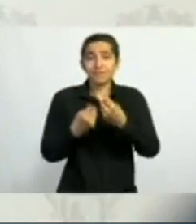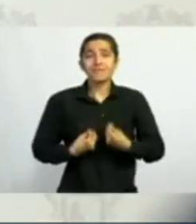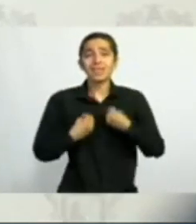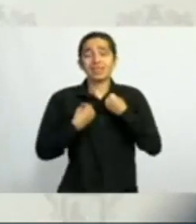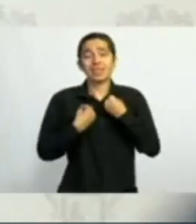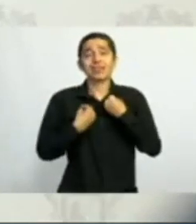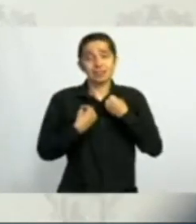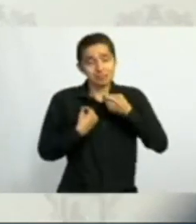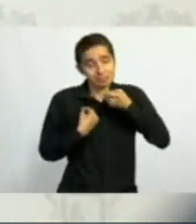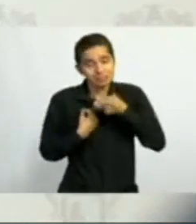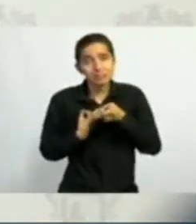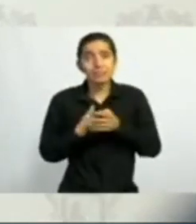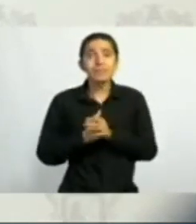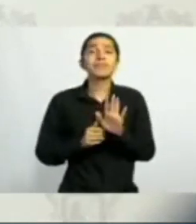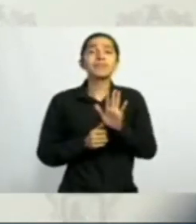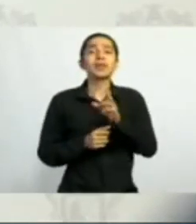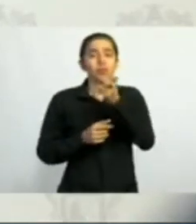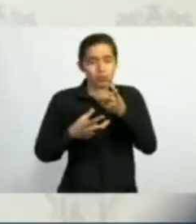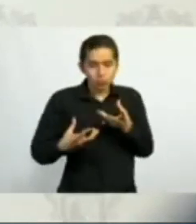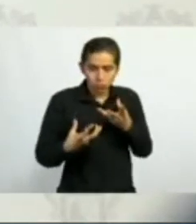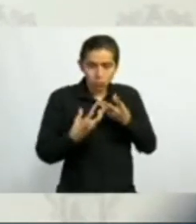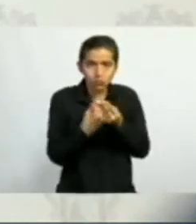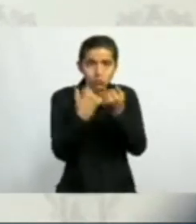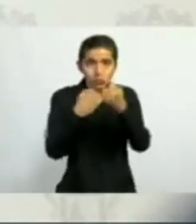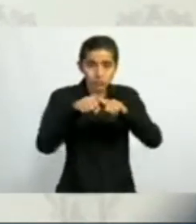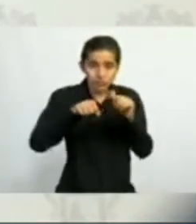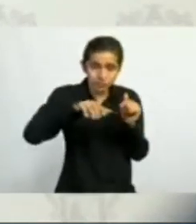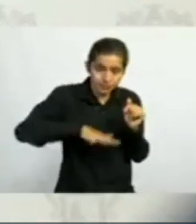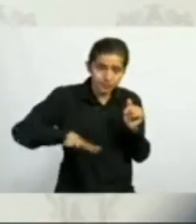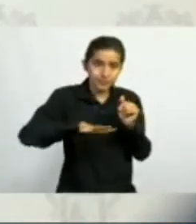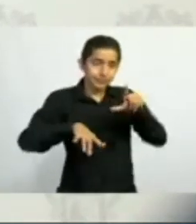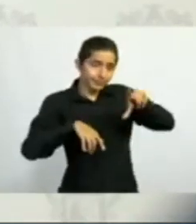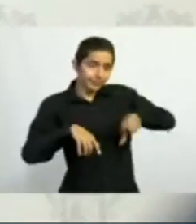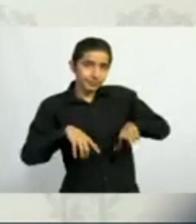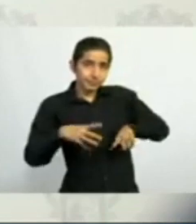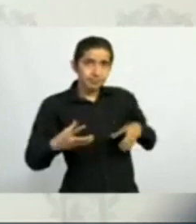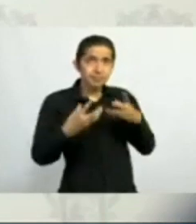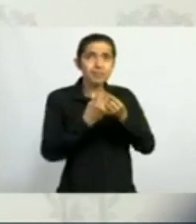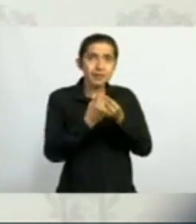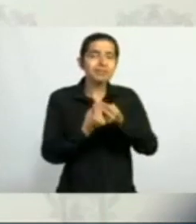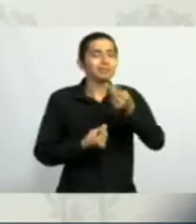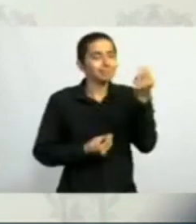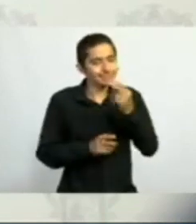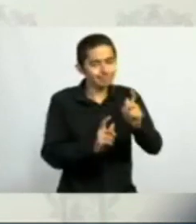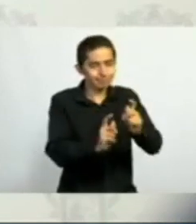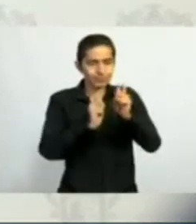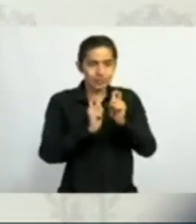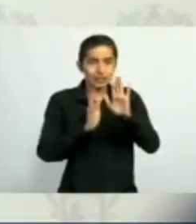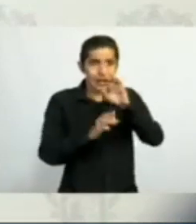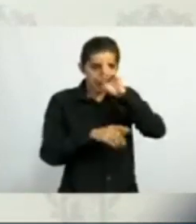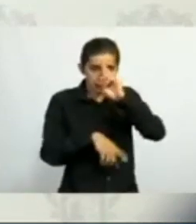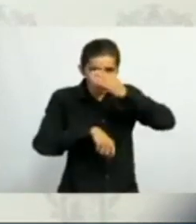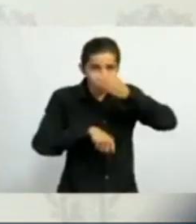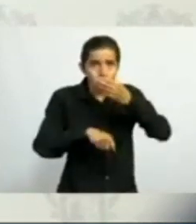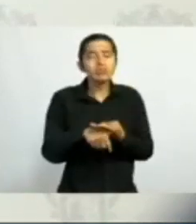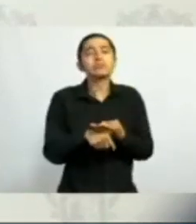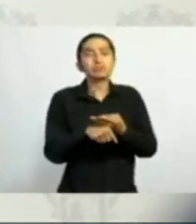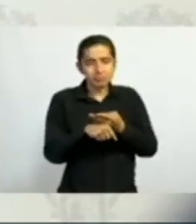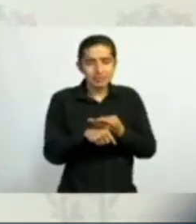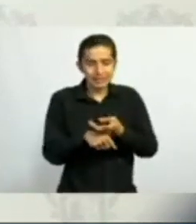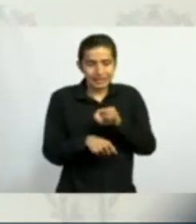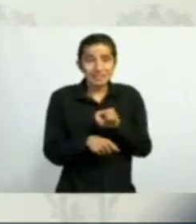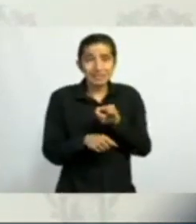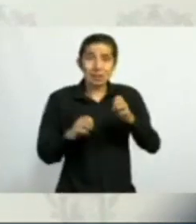Por ello, juntos, sociedad y gobierno, nos corresponde asumir con responsabilidad esta